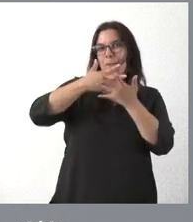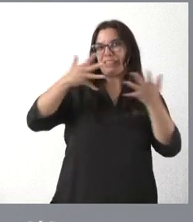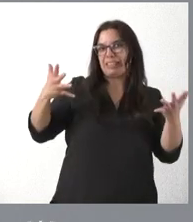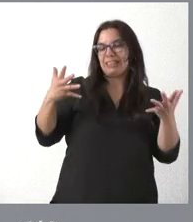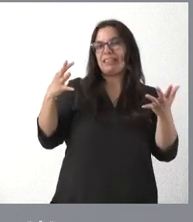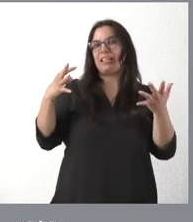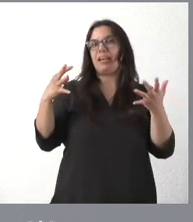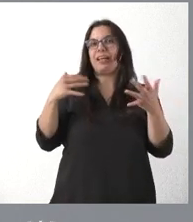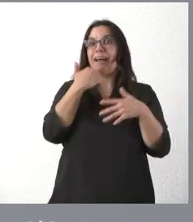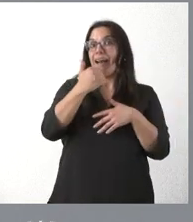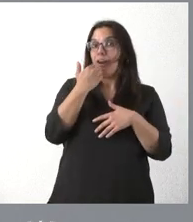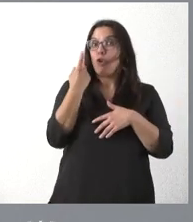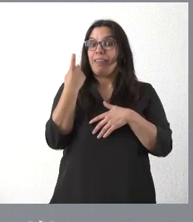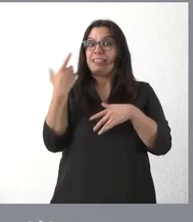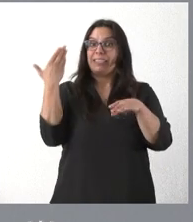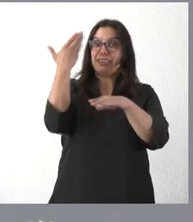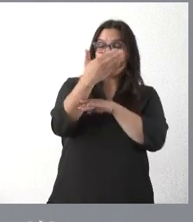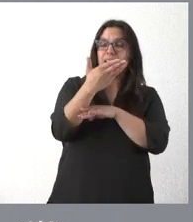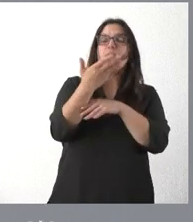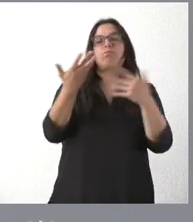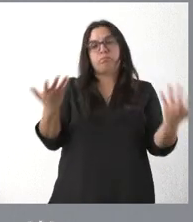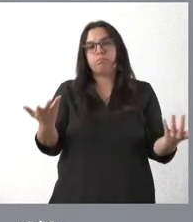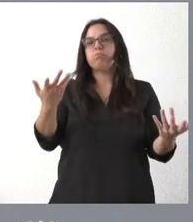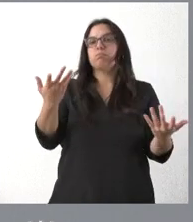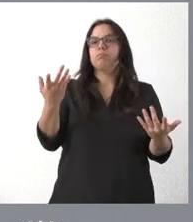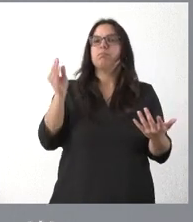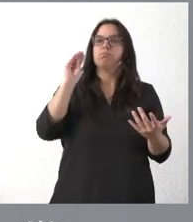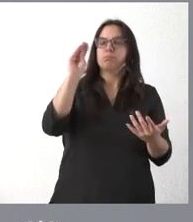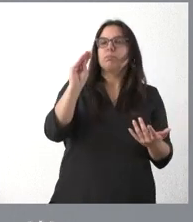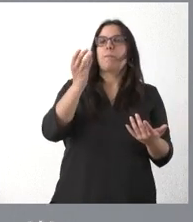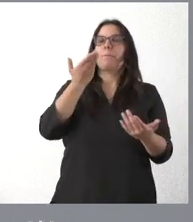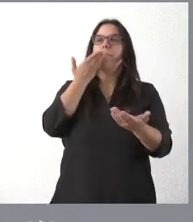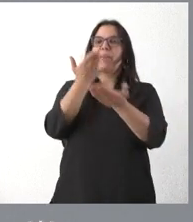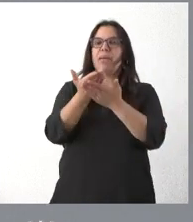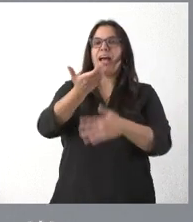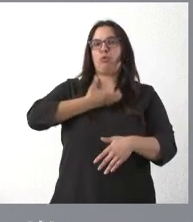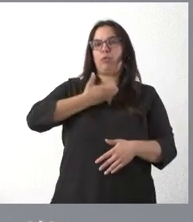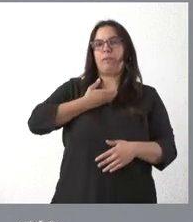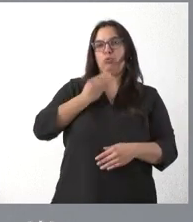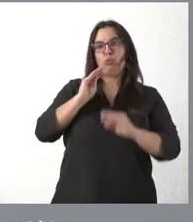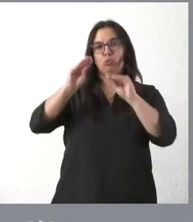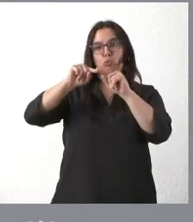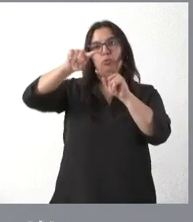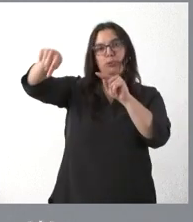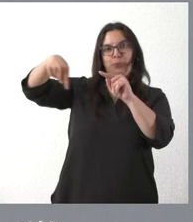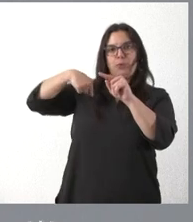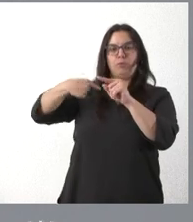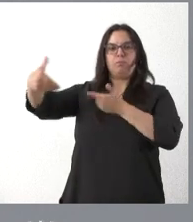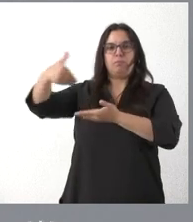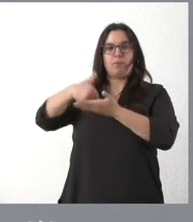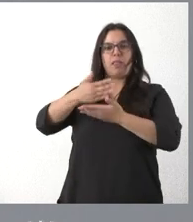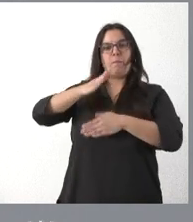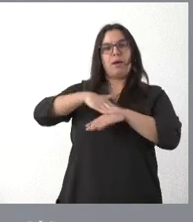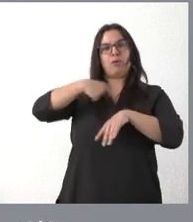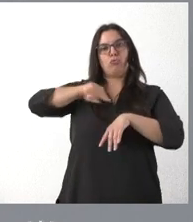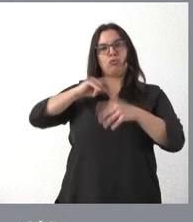algún medio específico para ir a la cabecera del municipio pueden Solicitar a través de su ayuntamiento que la junta de